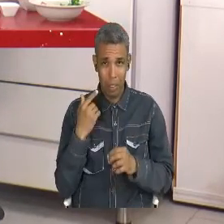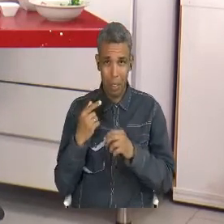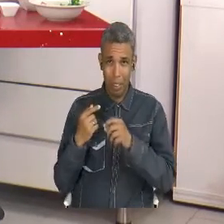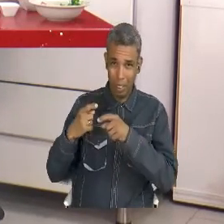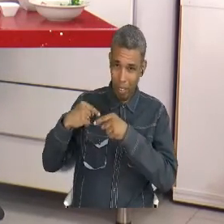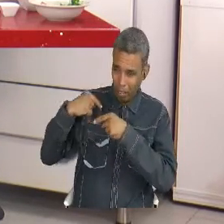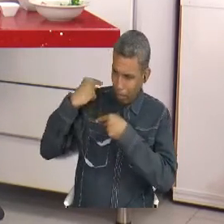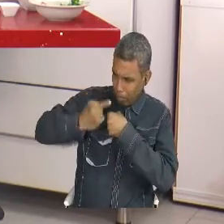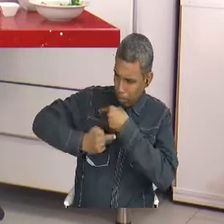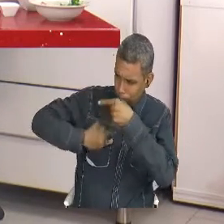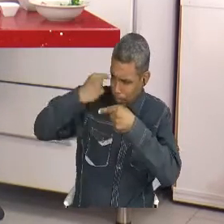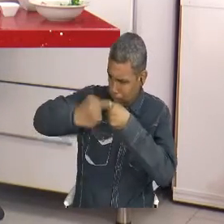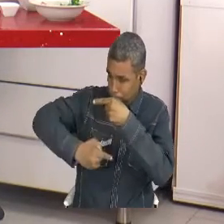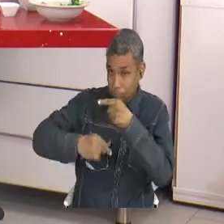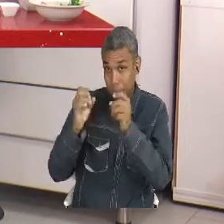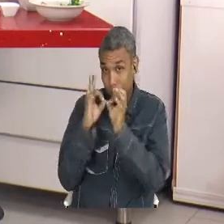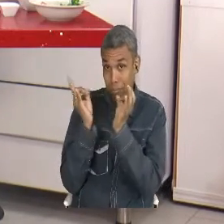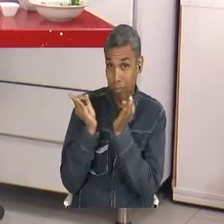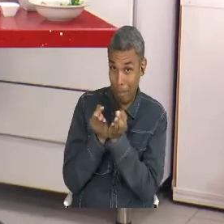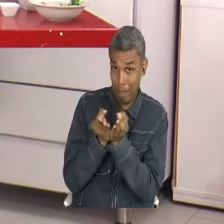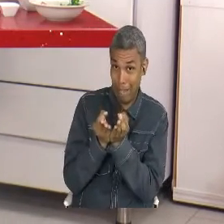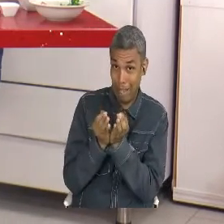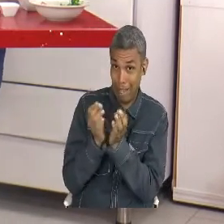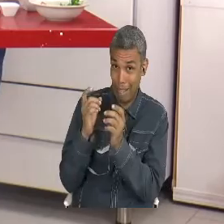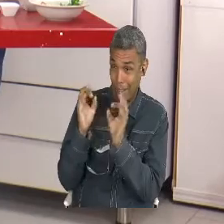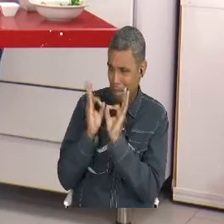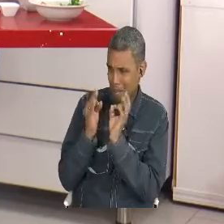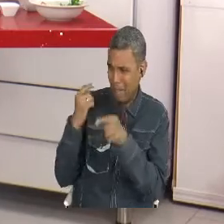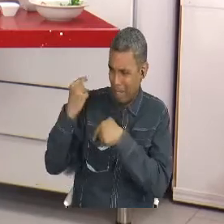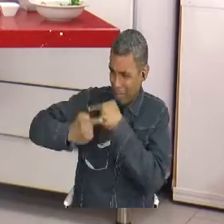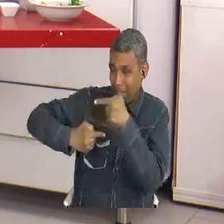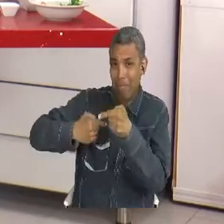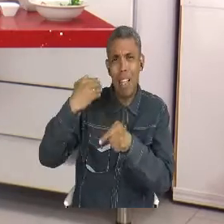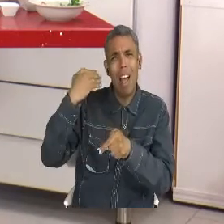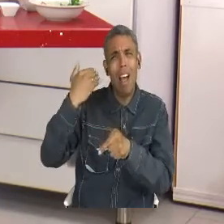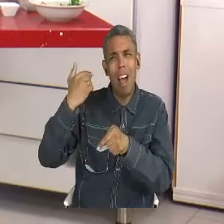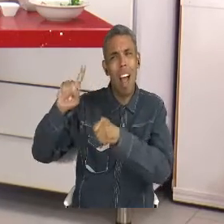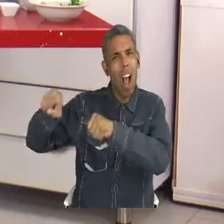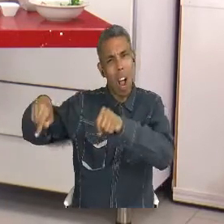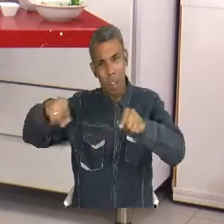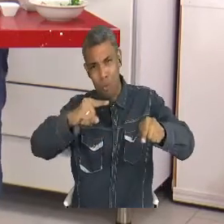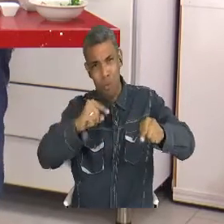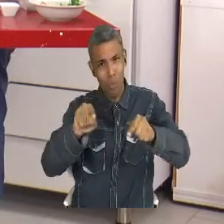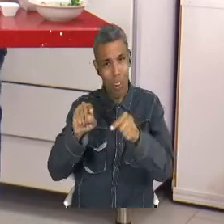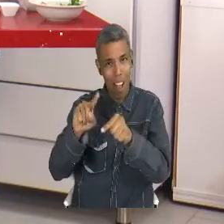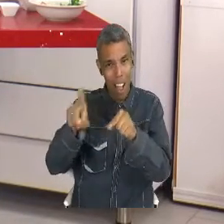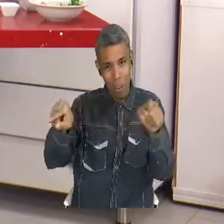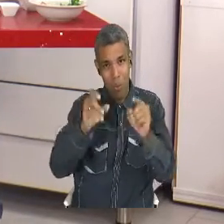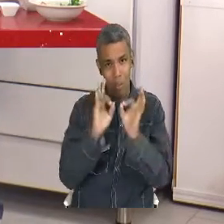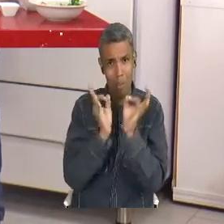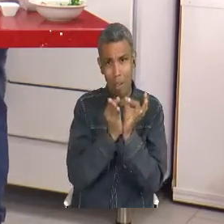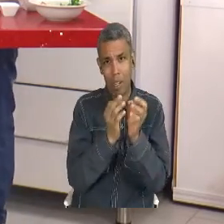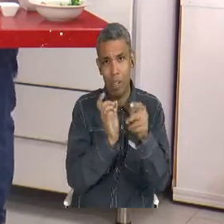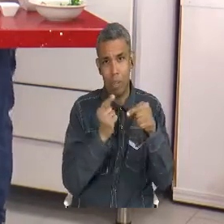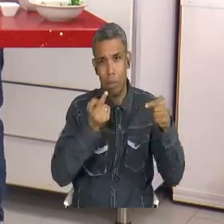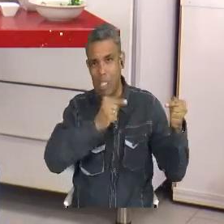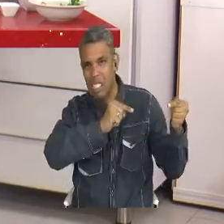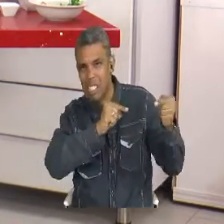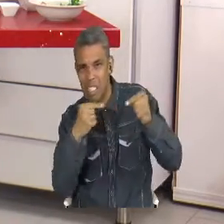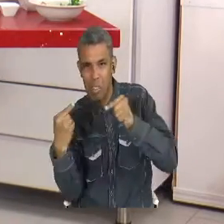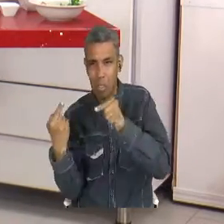es el de la propia familia, con el respeto a mis familiares que saben que los amo muchísimo, pero hay ocasiones en las que uno tristemente oye historias en las que, bueno, no, ¿cómo ha